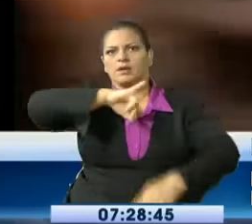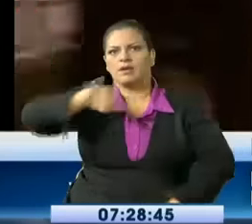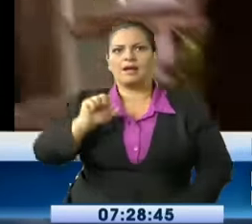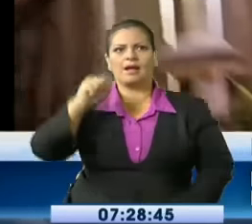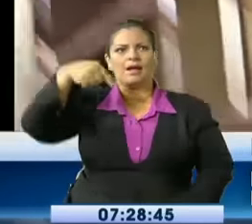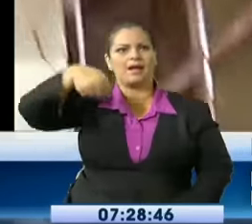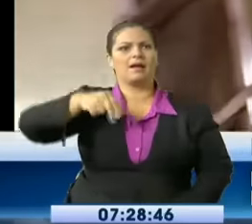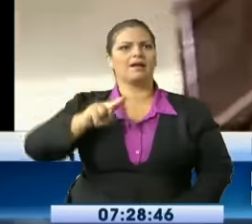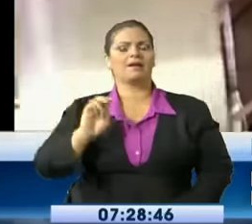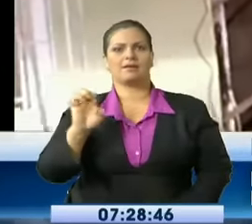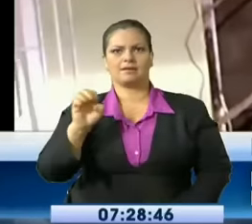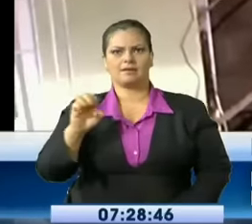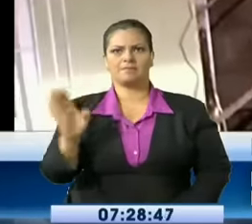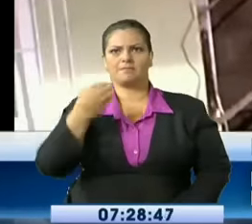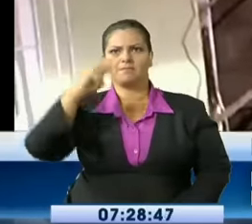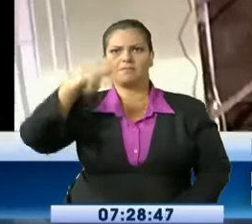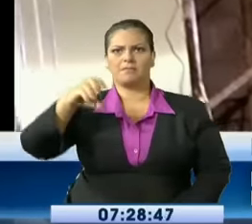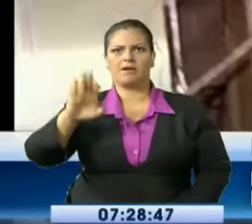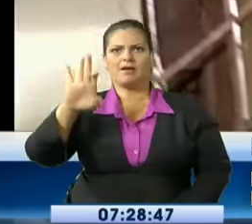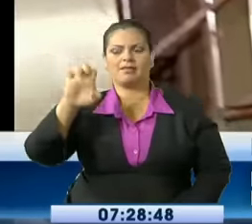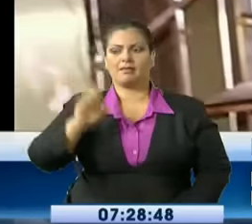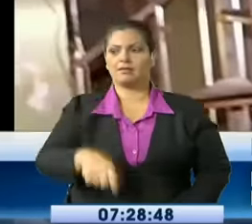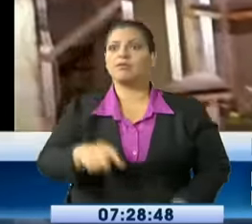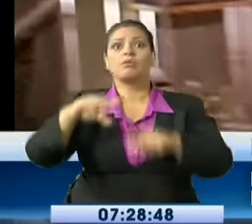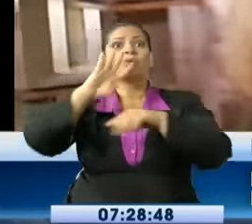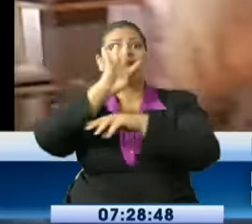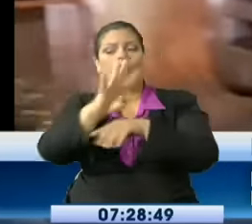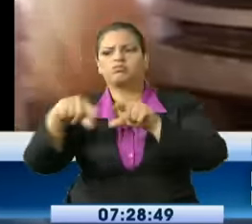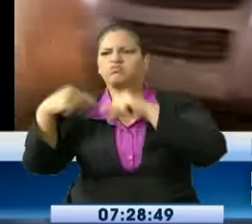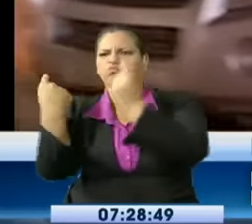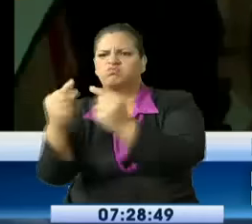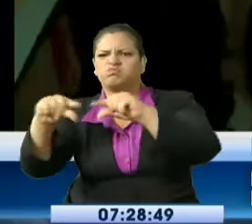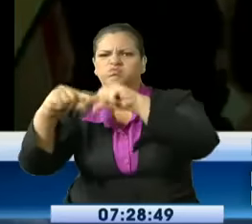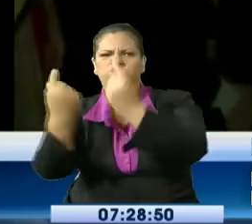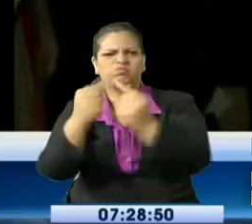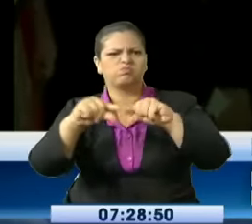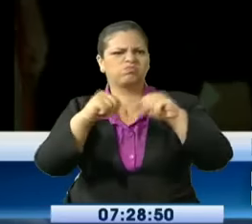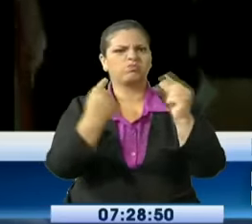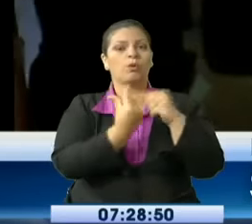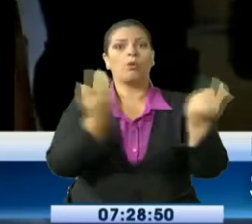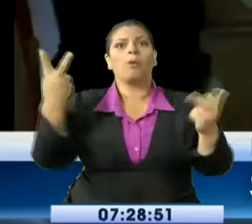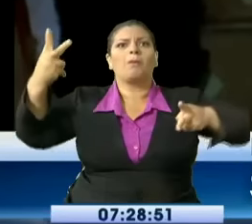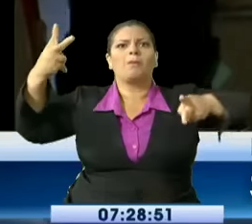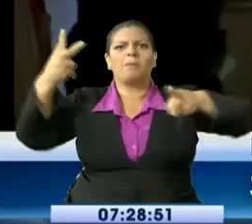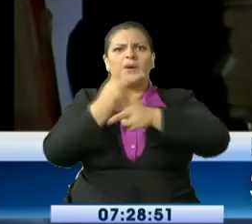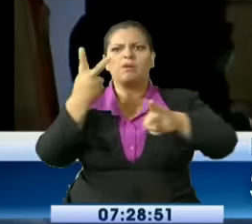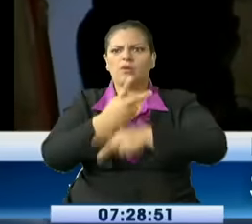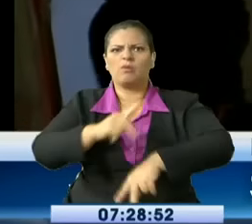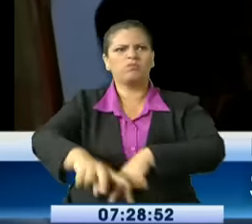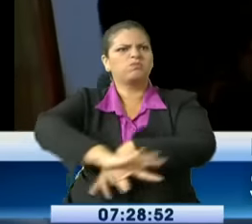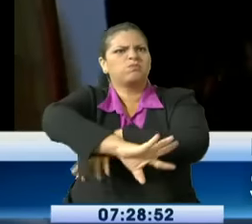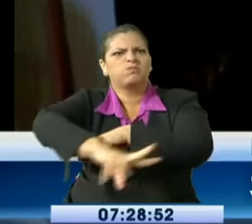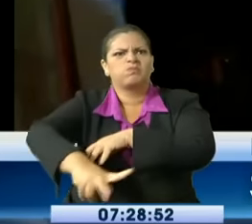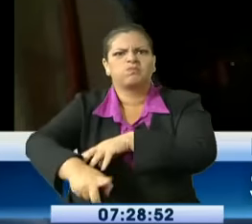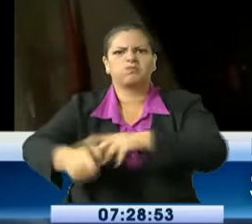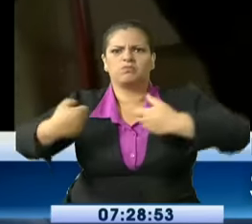el que se logró desarticular cuatro presuntas organizaciones delictivas dedicadas al robo de motocicletas